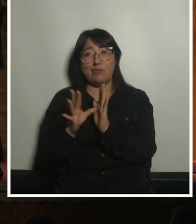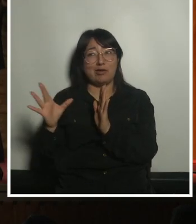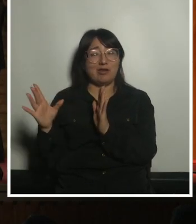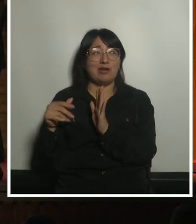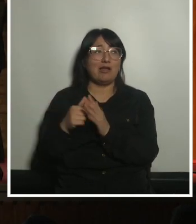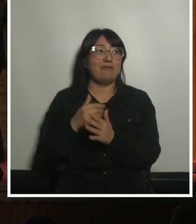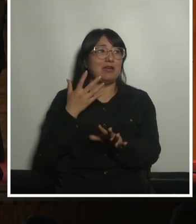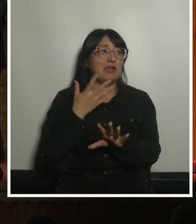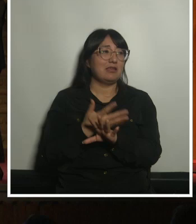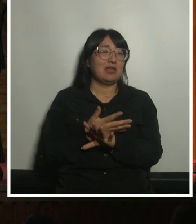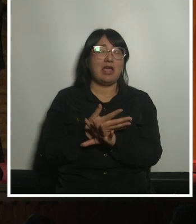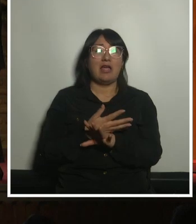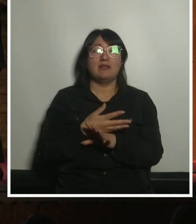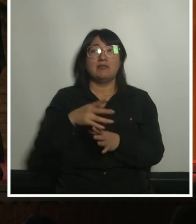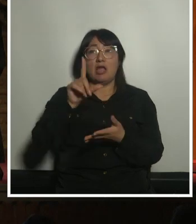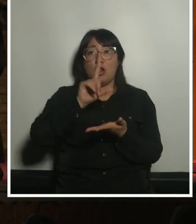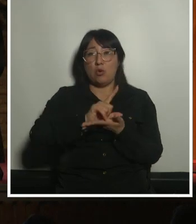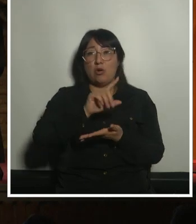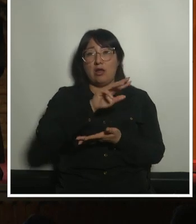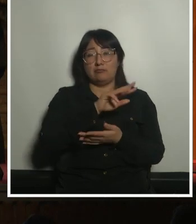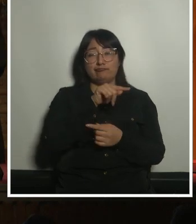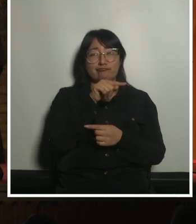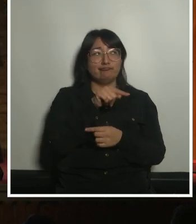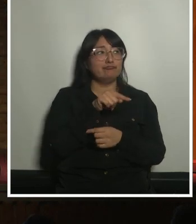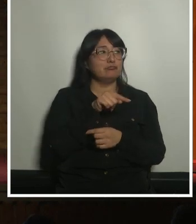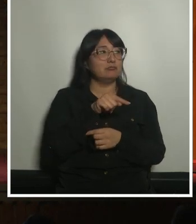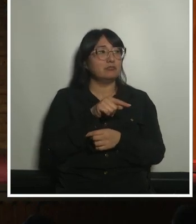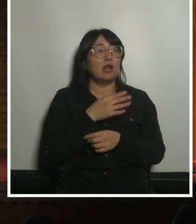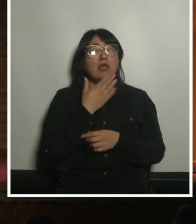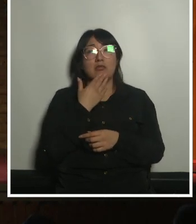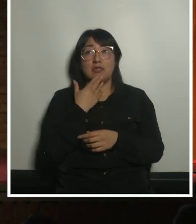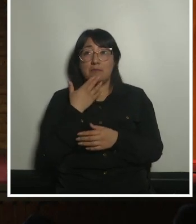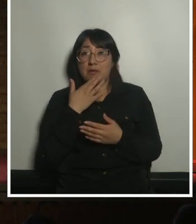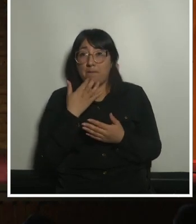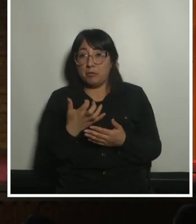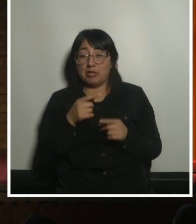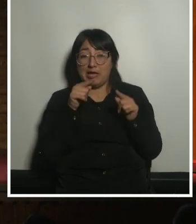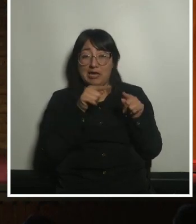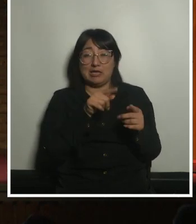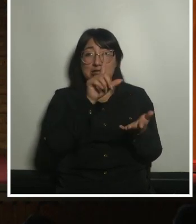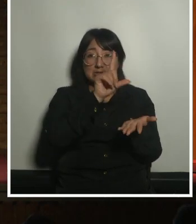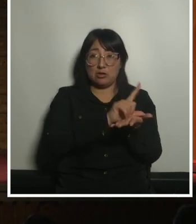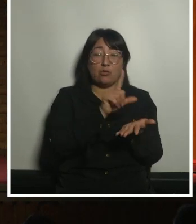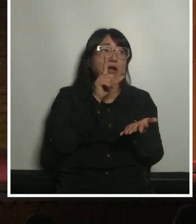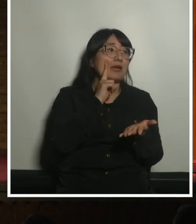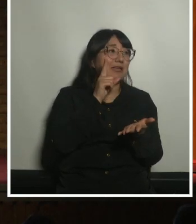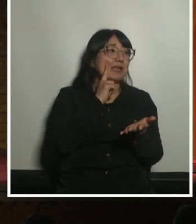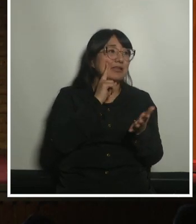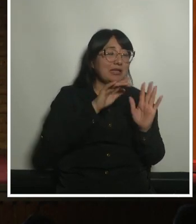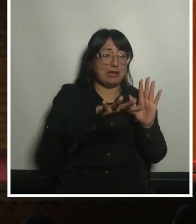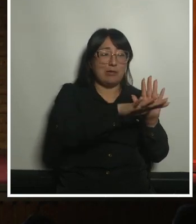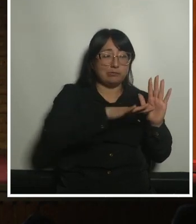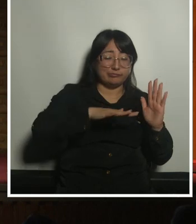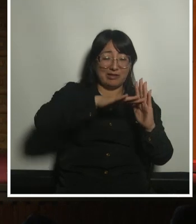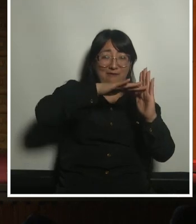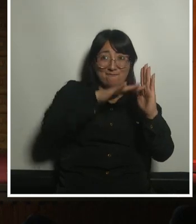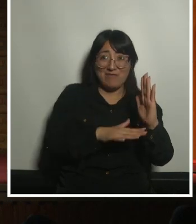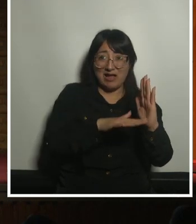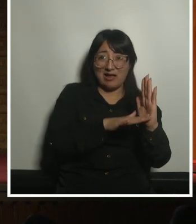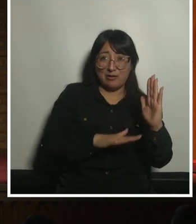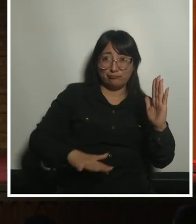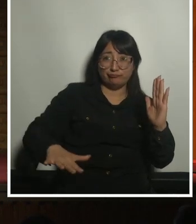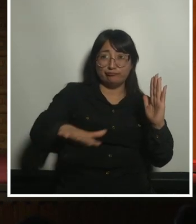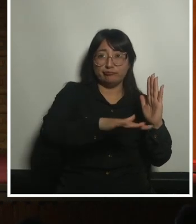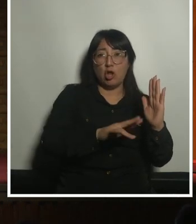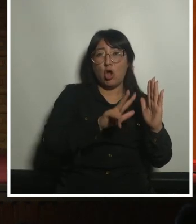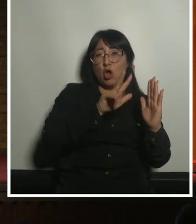en áreas metropolitanas costeras. Y justamente porque en estos lugares que tiene una planicie muy baja, que no lleva más allá de